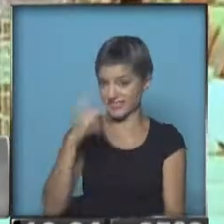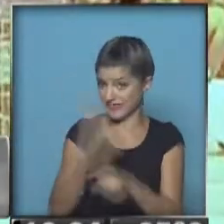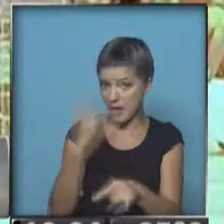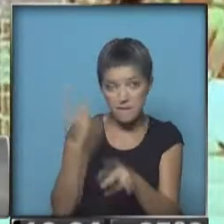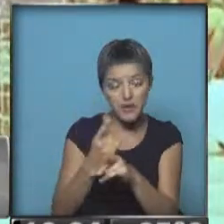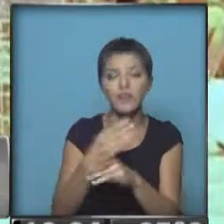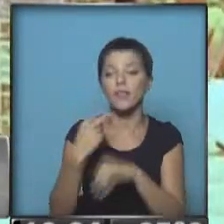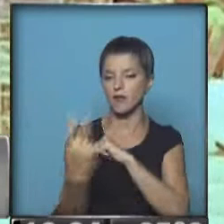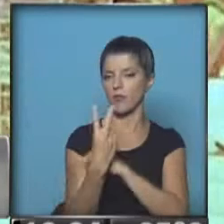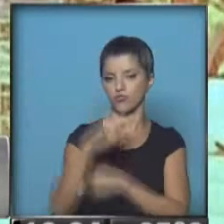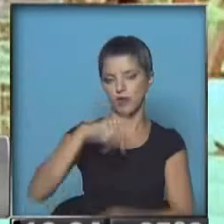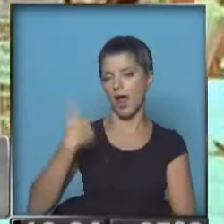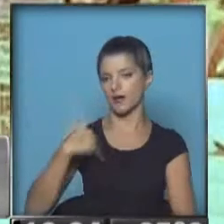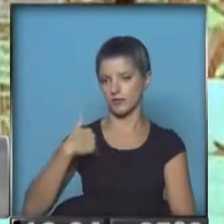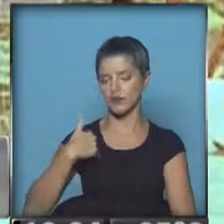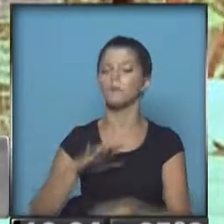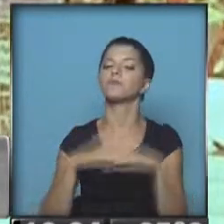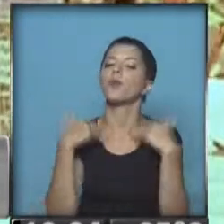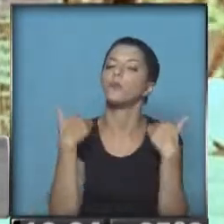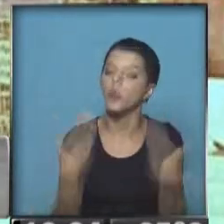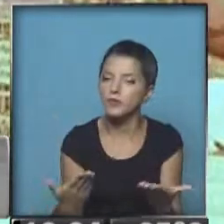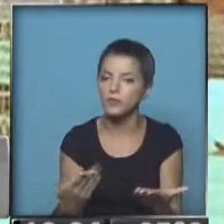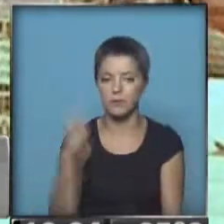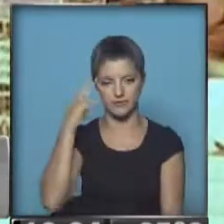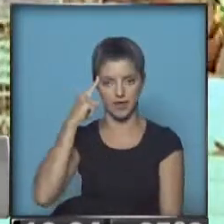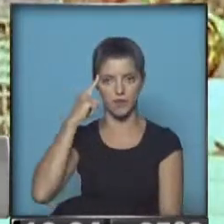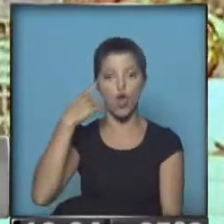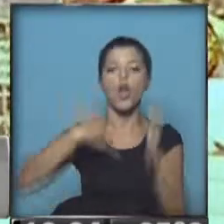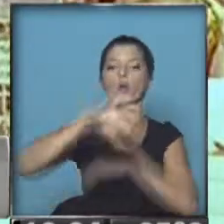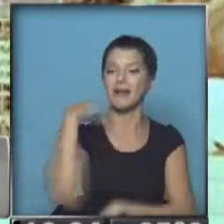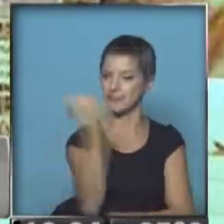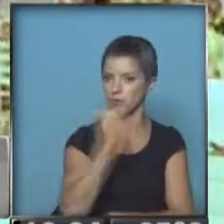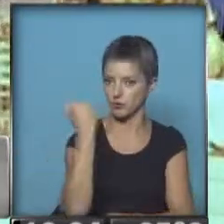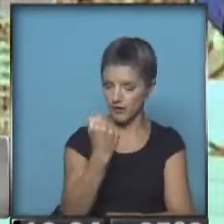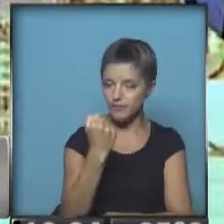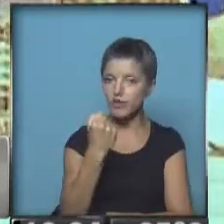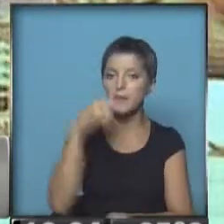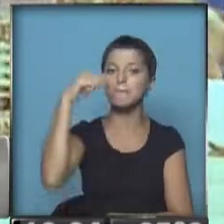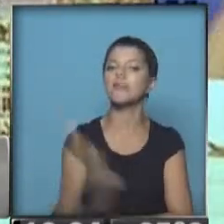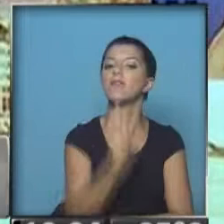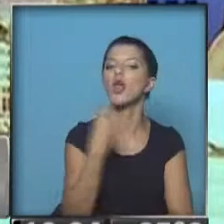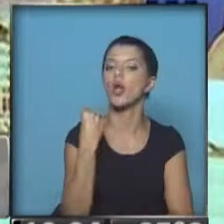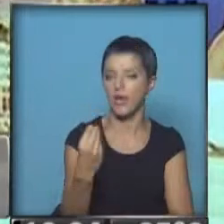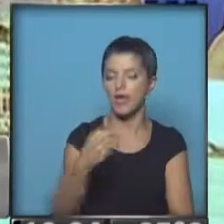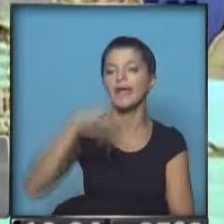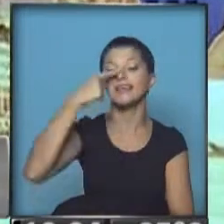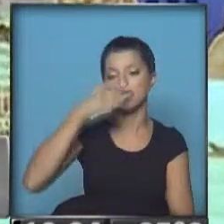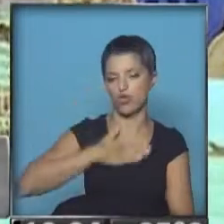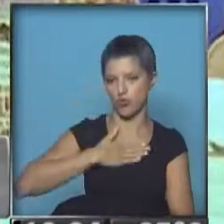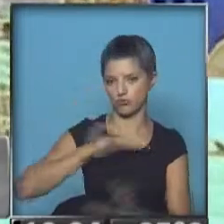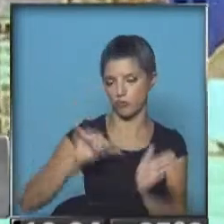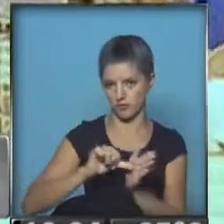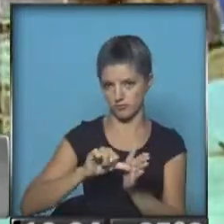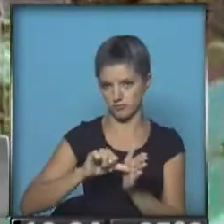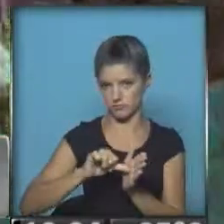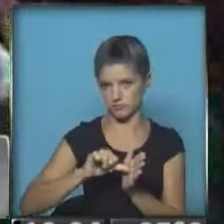siempre es el de la Argentina. Por eso privilegiamos por sobre todas las cosas, en primer término, los intereses de nuestro propio